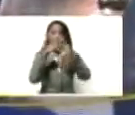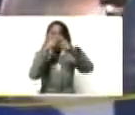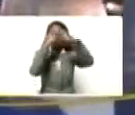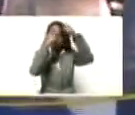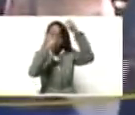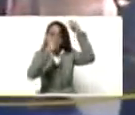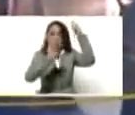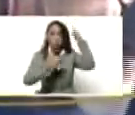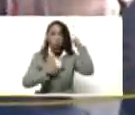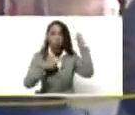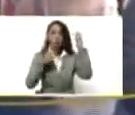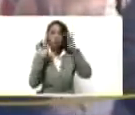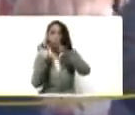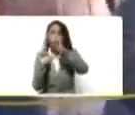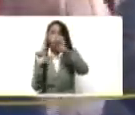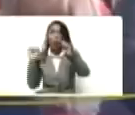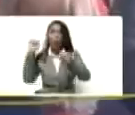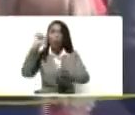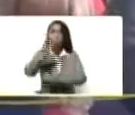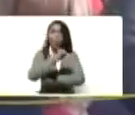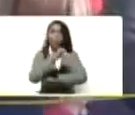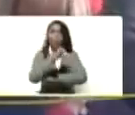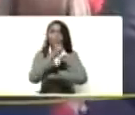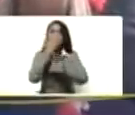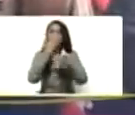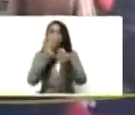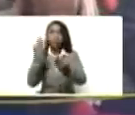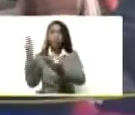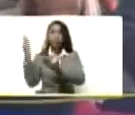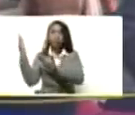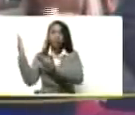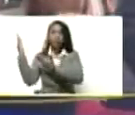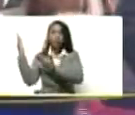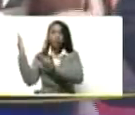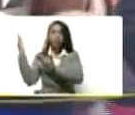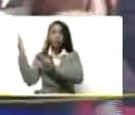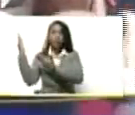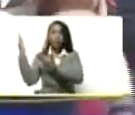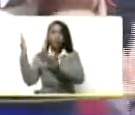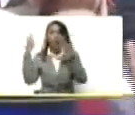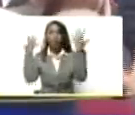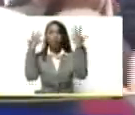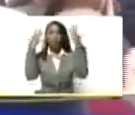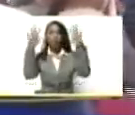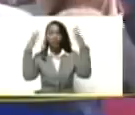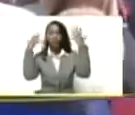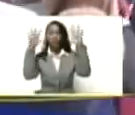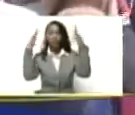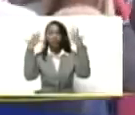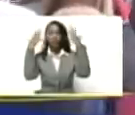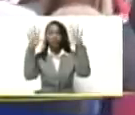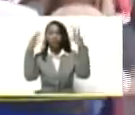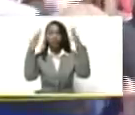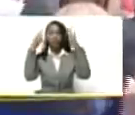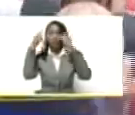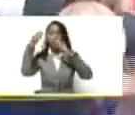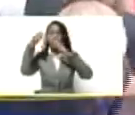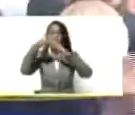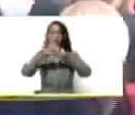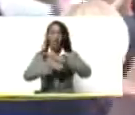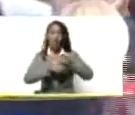inclusive producto del doble bloqueo padre numa como ustedes siempre lo dice padre numa molina